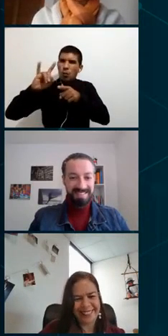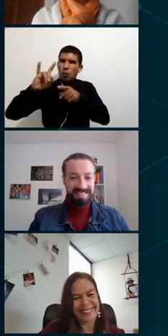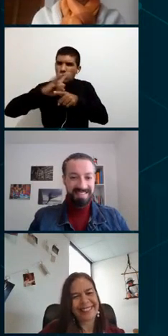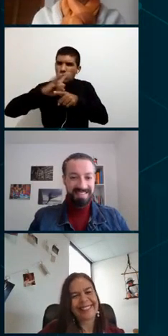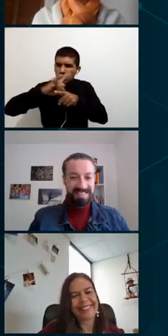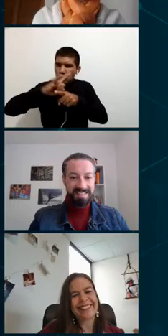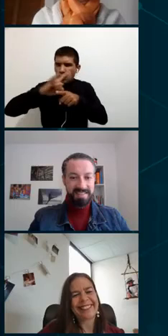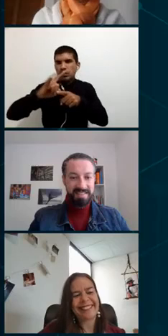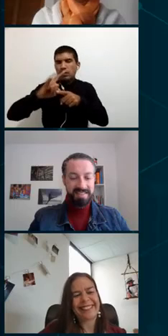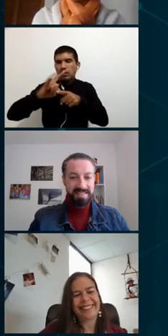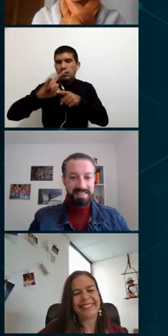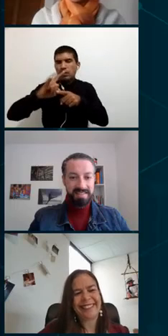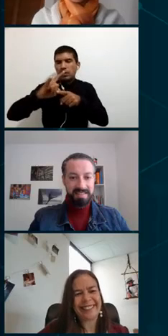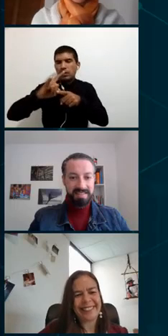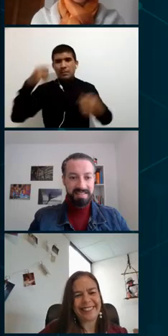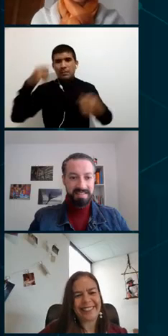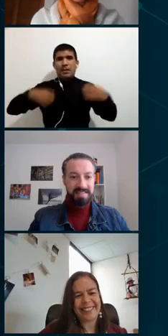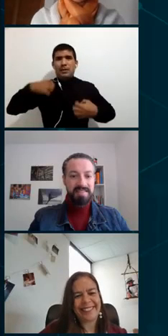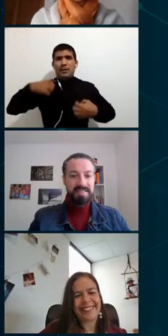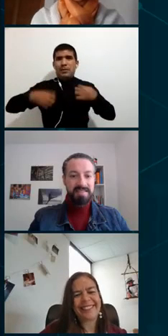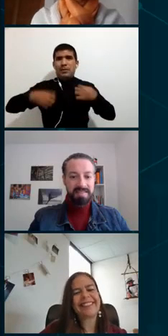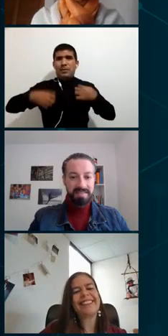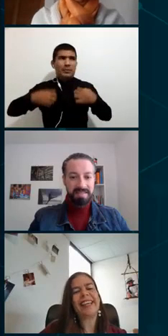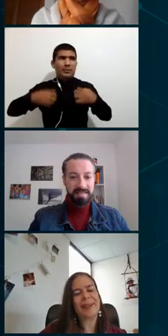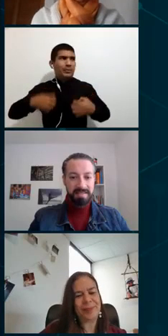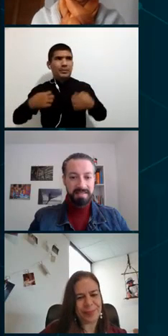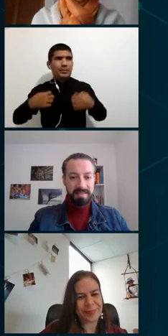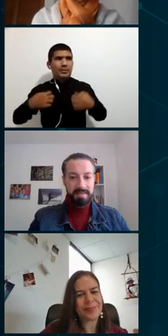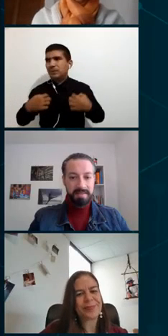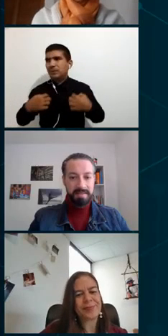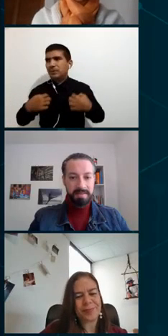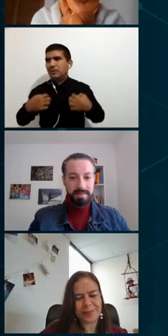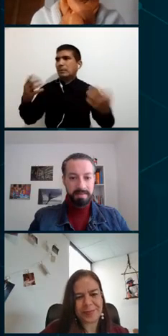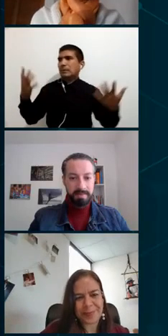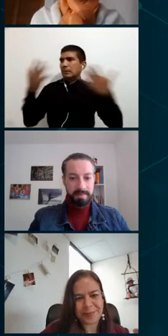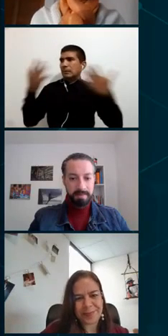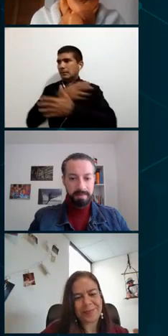nada complicado, aquí todos estamos aprendiendo, todos somos Sí. aprendices